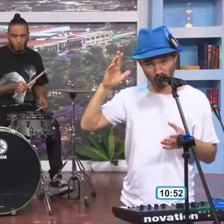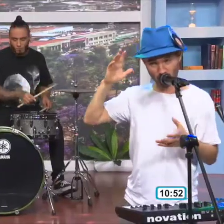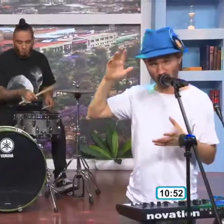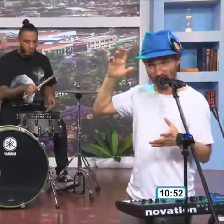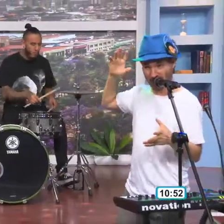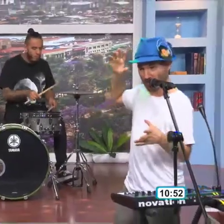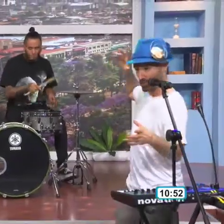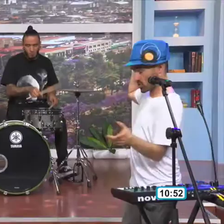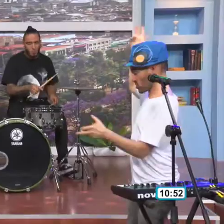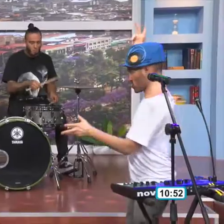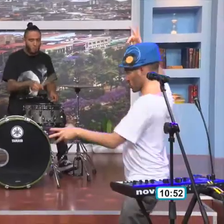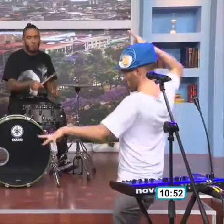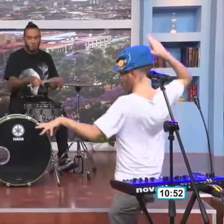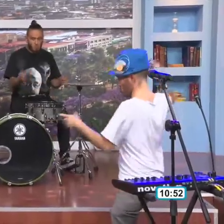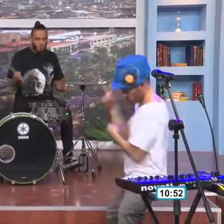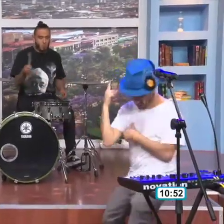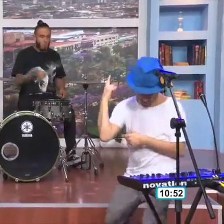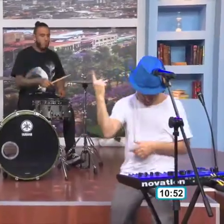desplegando tu sonar.